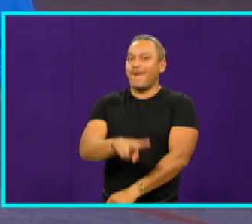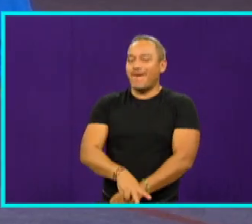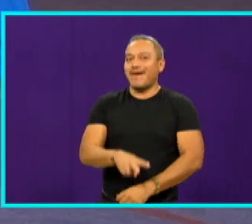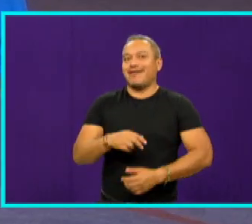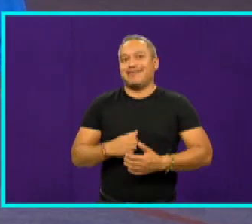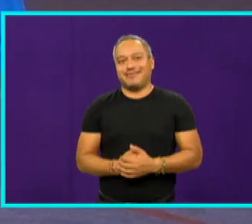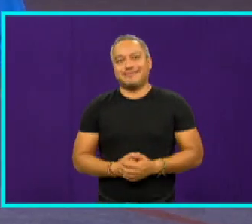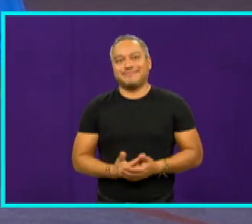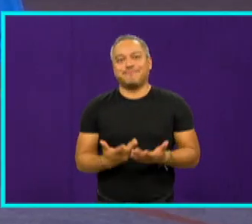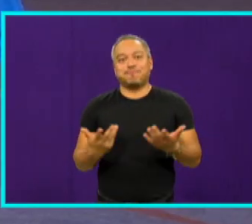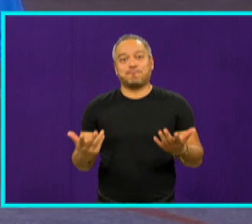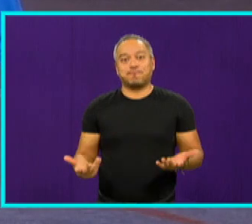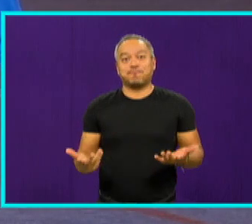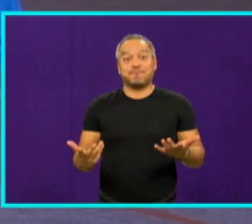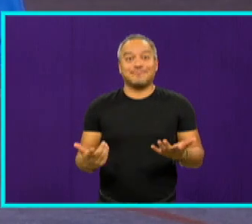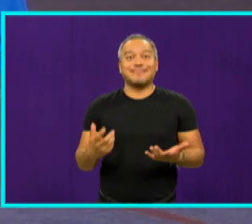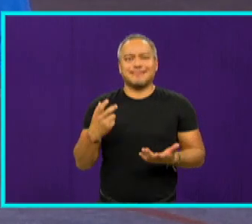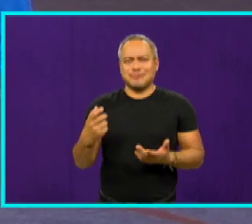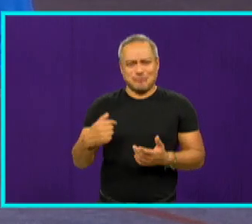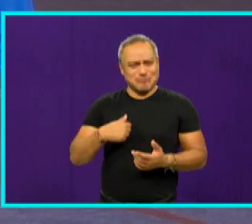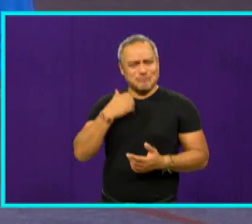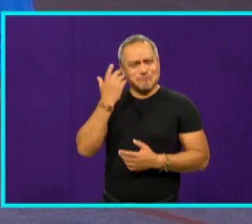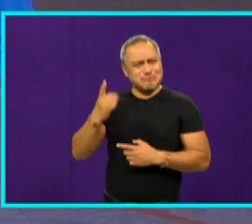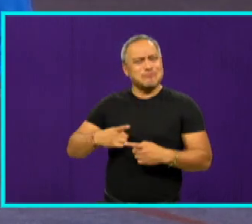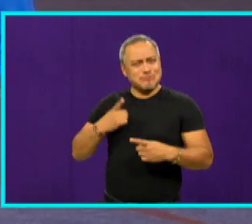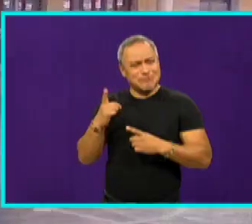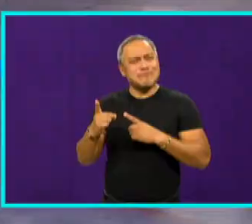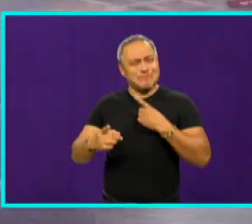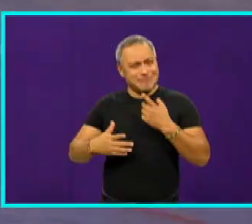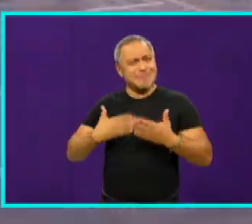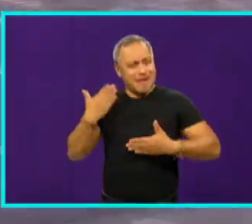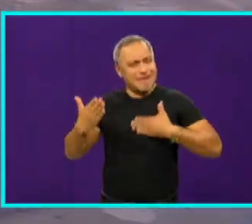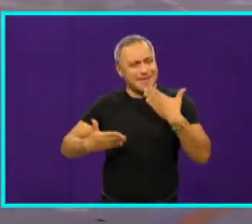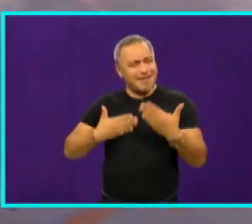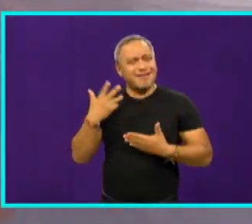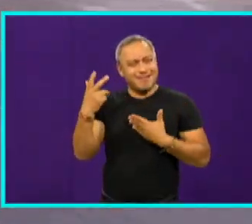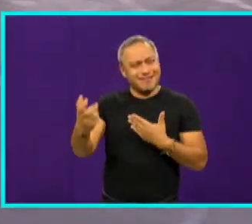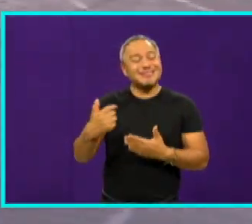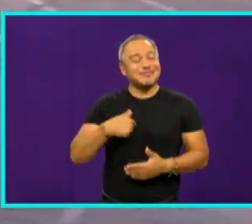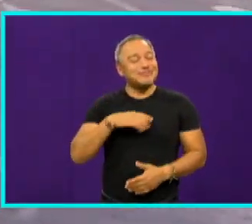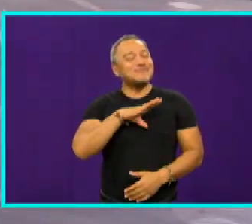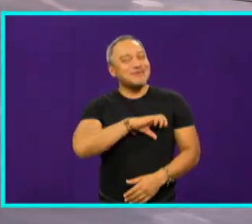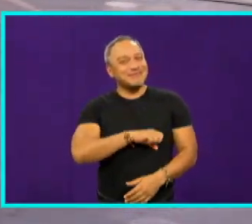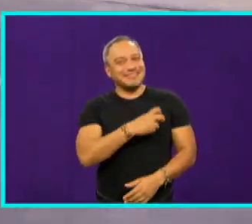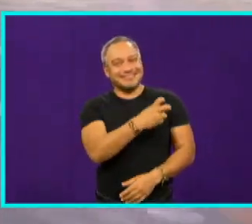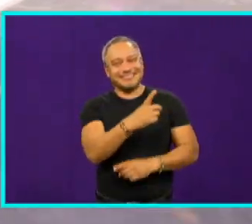y pues lo que es divertirse, ¿no? Por eso.